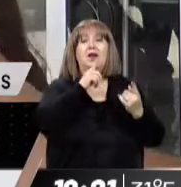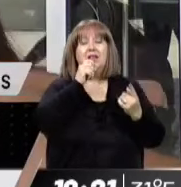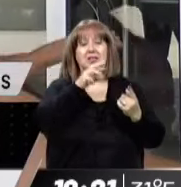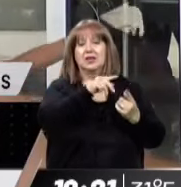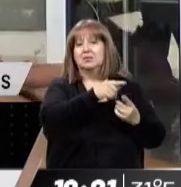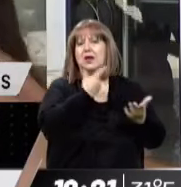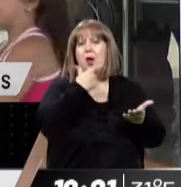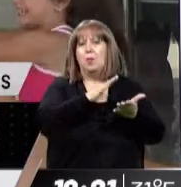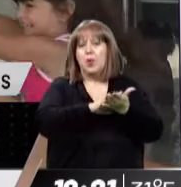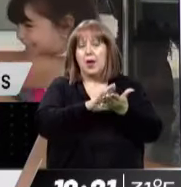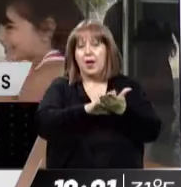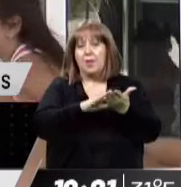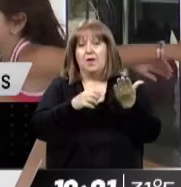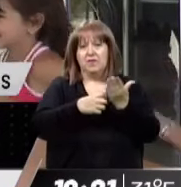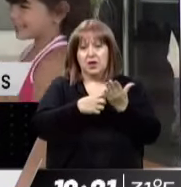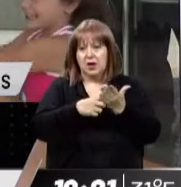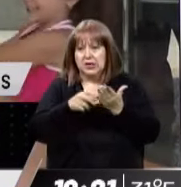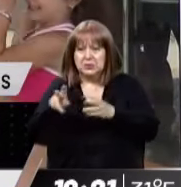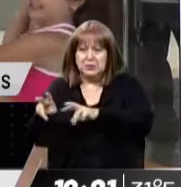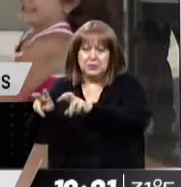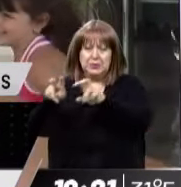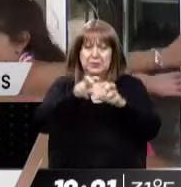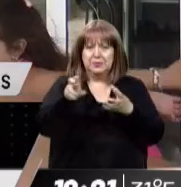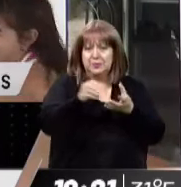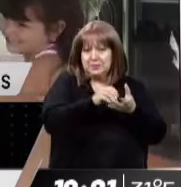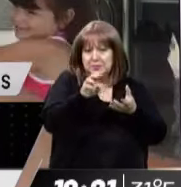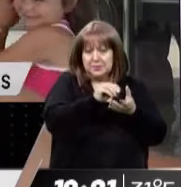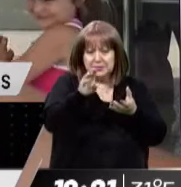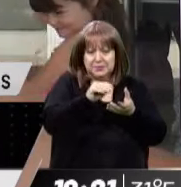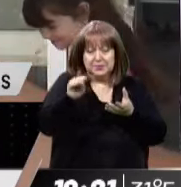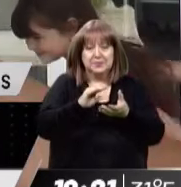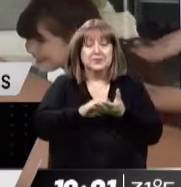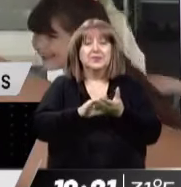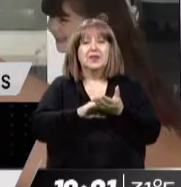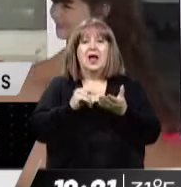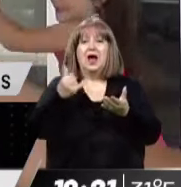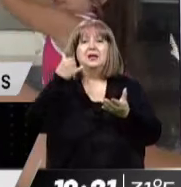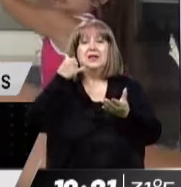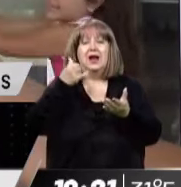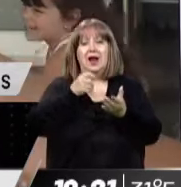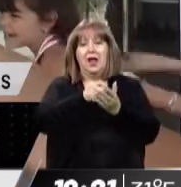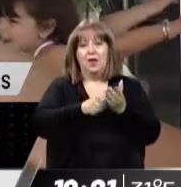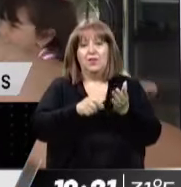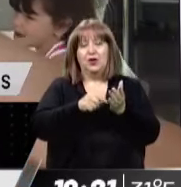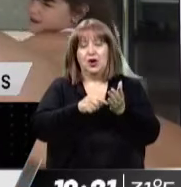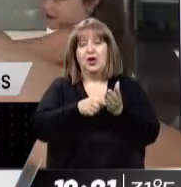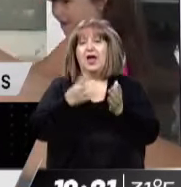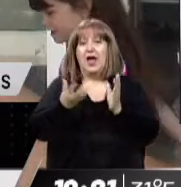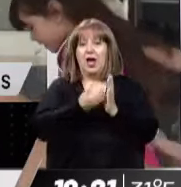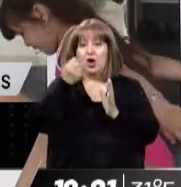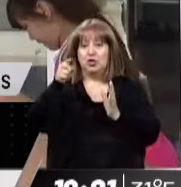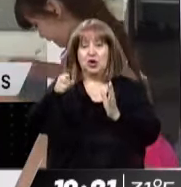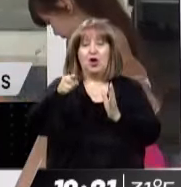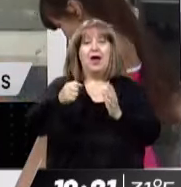conjunto de pruebas que la Fiscalía ha podido recolectar a raíz de uno de los teléfonos celulares que había sido